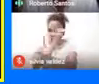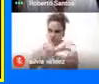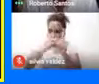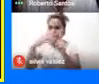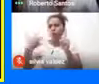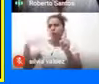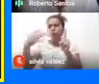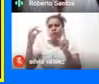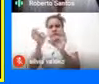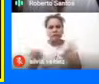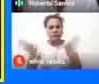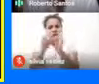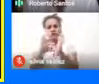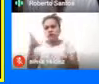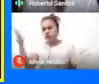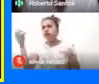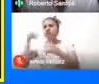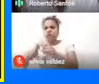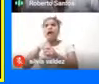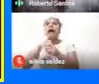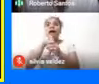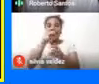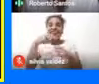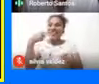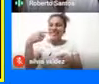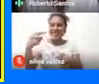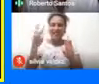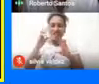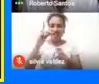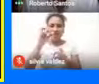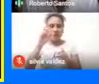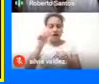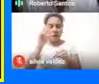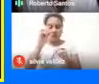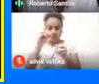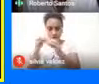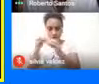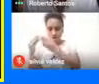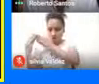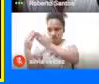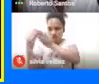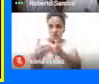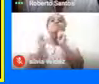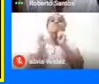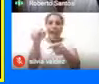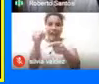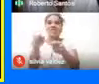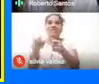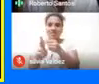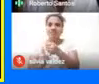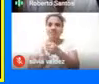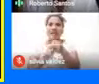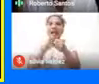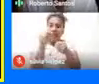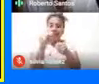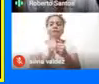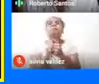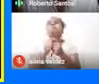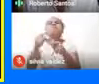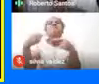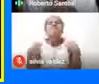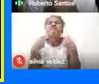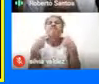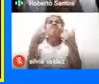rica Pues por supuesto La leyenda del dorado Que es la que le da nombre A esta ruta Y en ese sentido Quiero